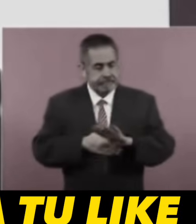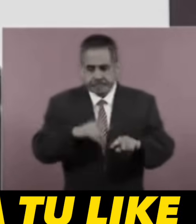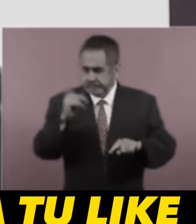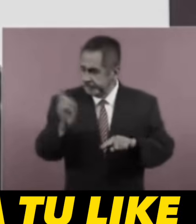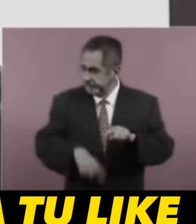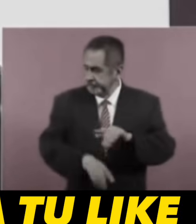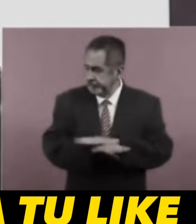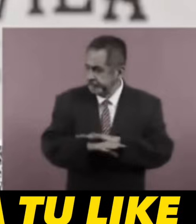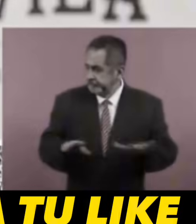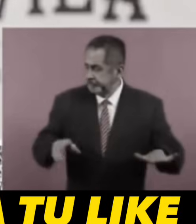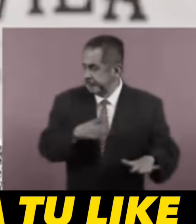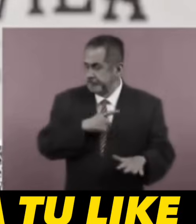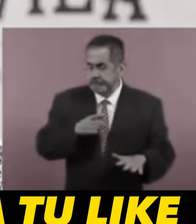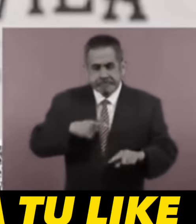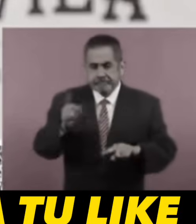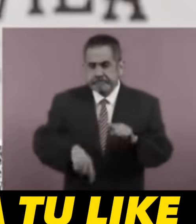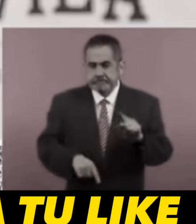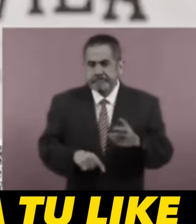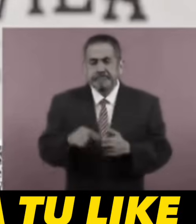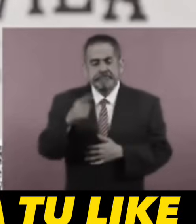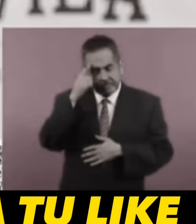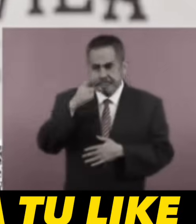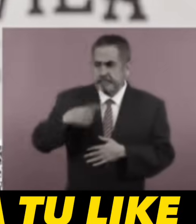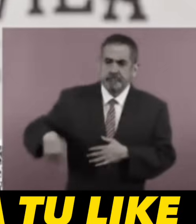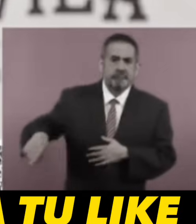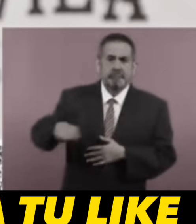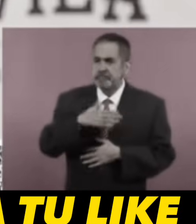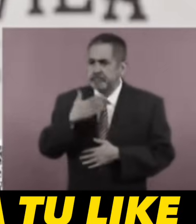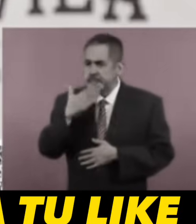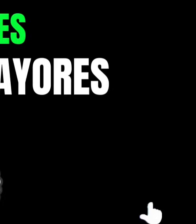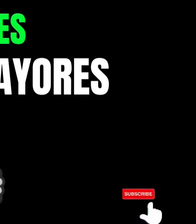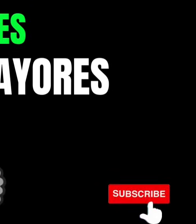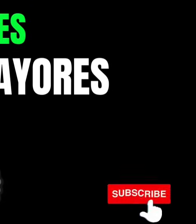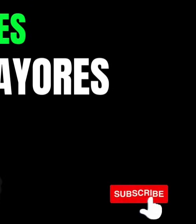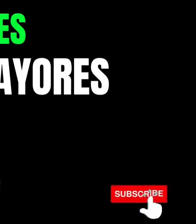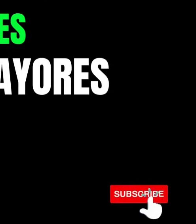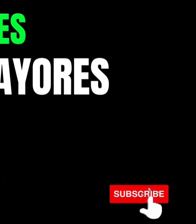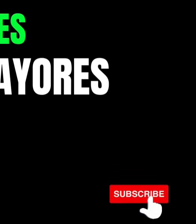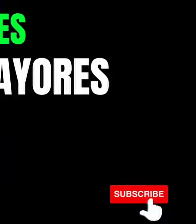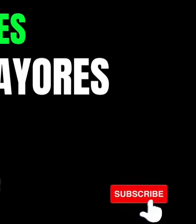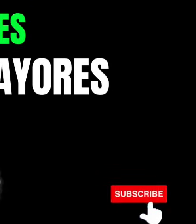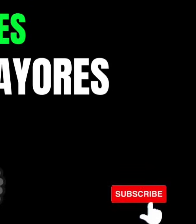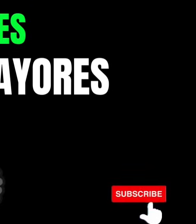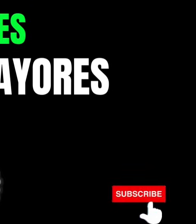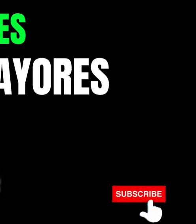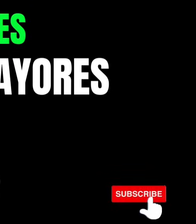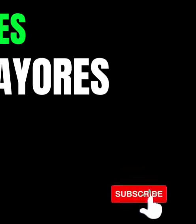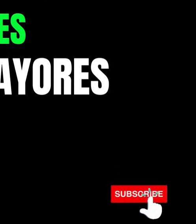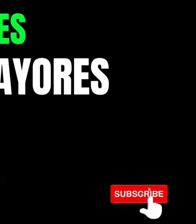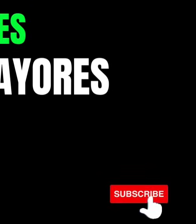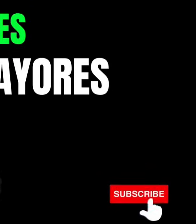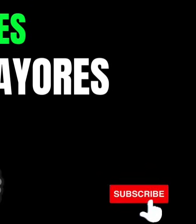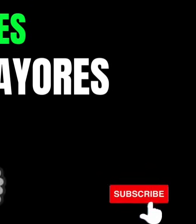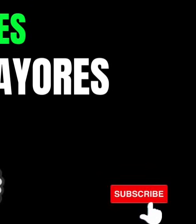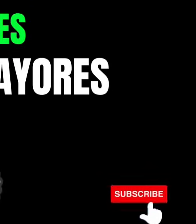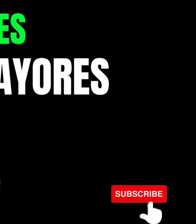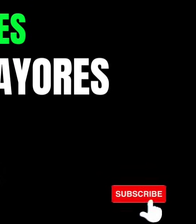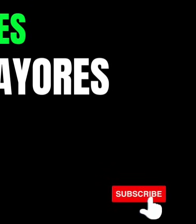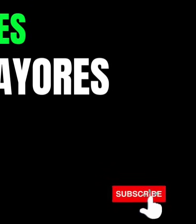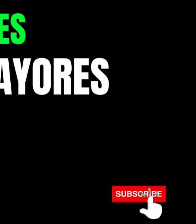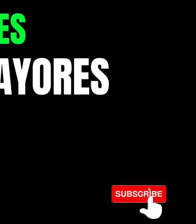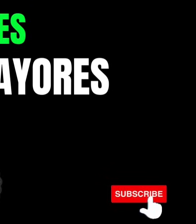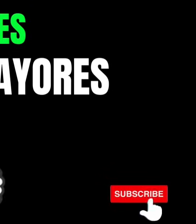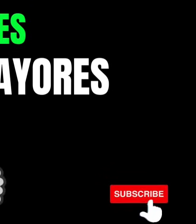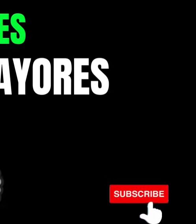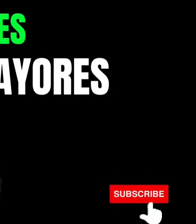erradicarse de nuestra nación para beneficio de todos los mexicanos Hola qué tal familia Cómo están Espero y se encuentren